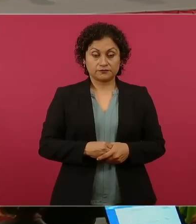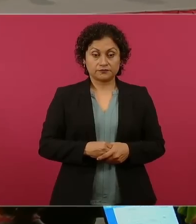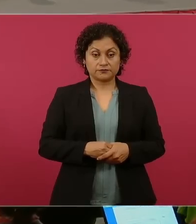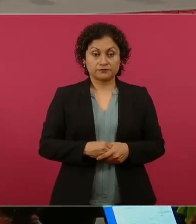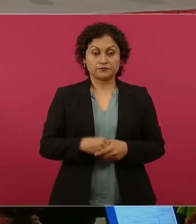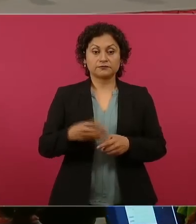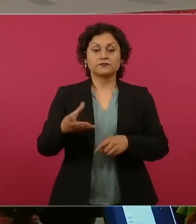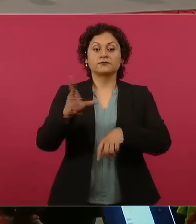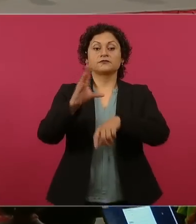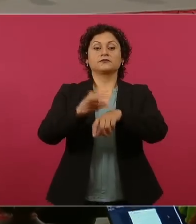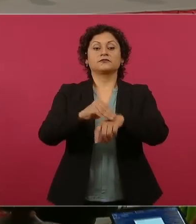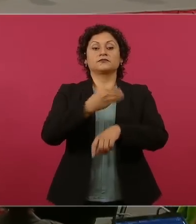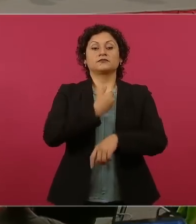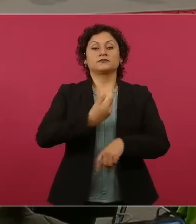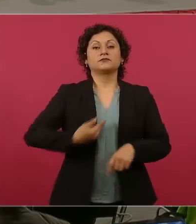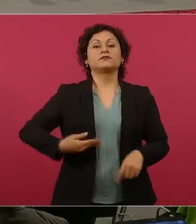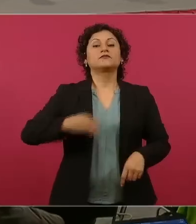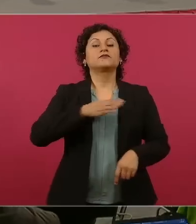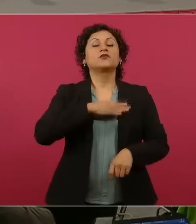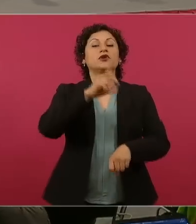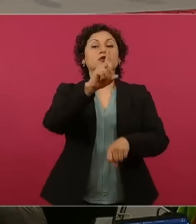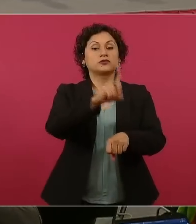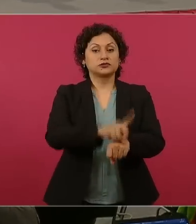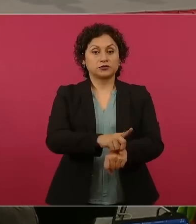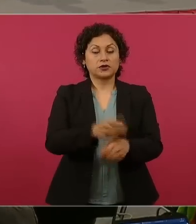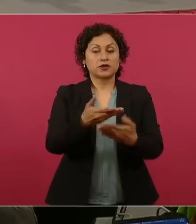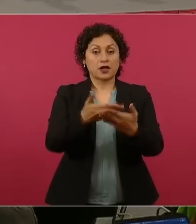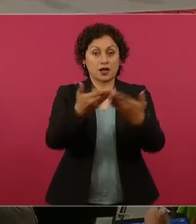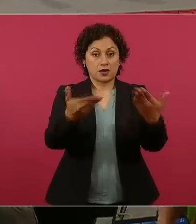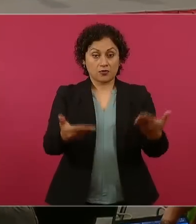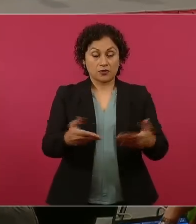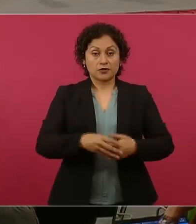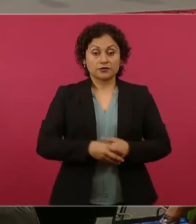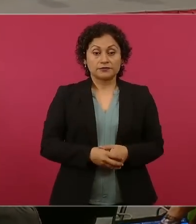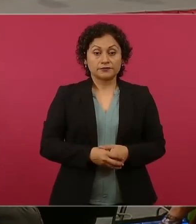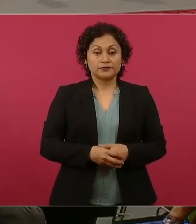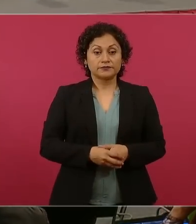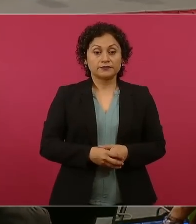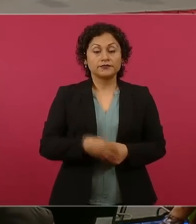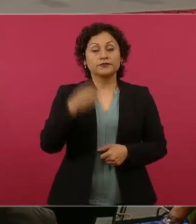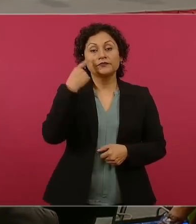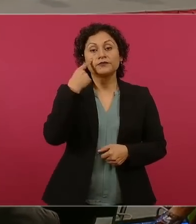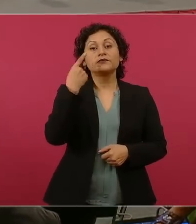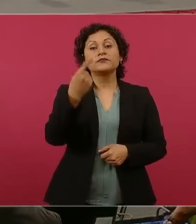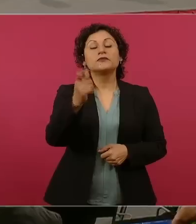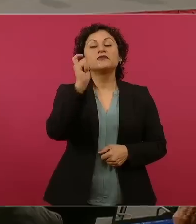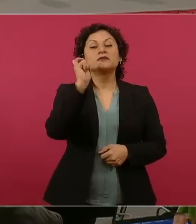Con su permiso, señor presidente, muy buenos días. A continuación vamos a ver los